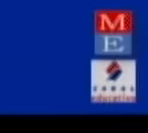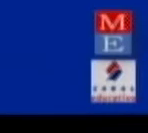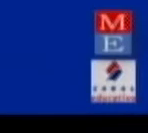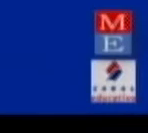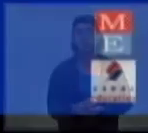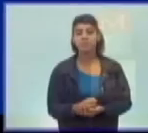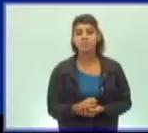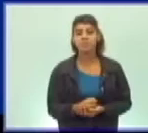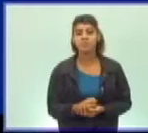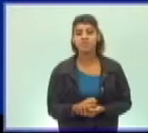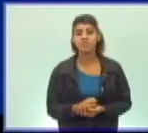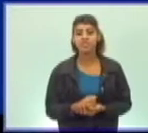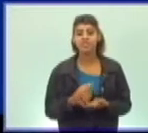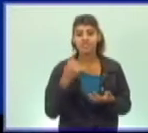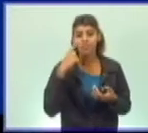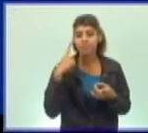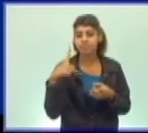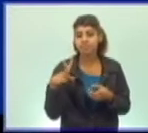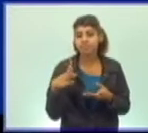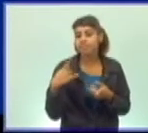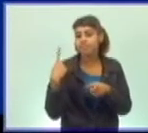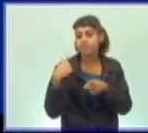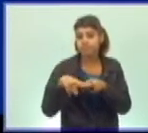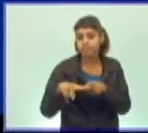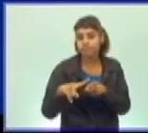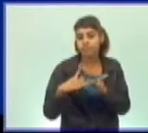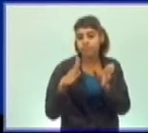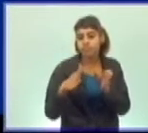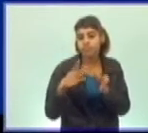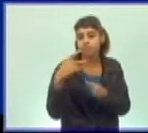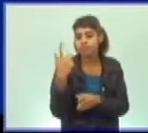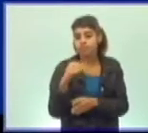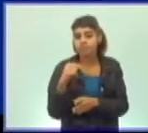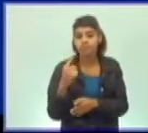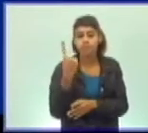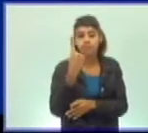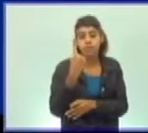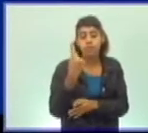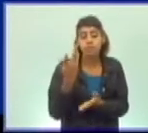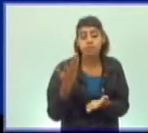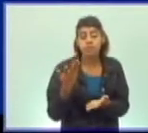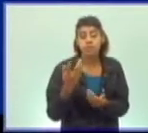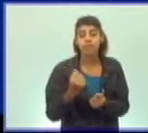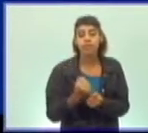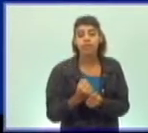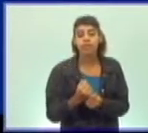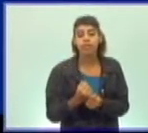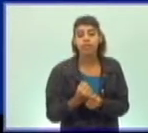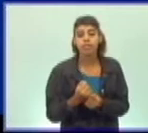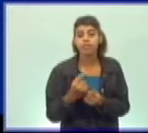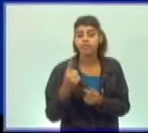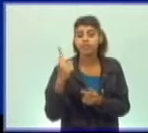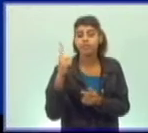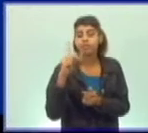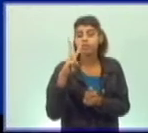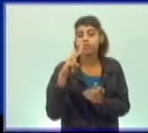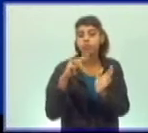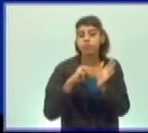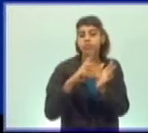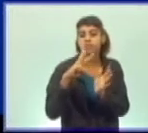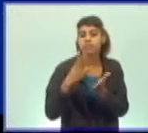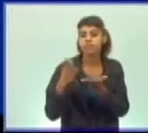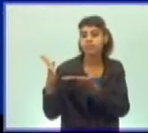Observen entonces la otra parte del ejercicio. En el primer inciso, elemento que su sustancia simple